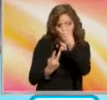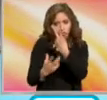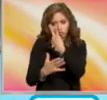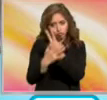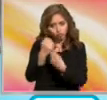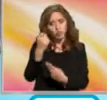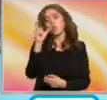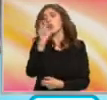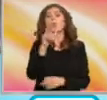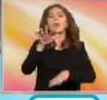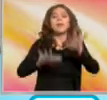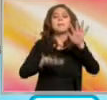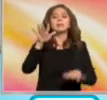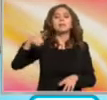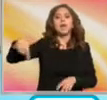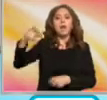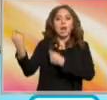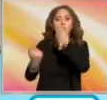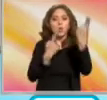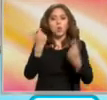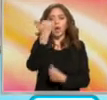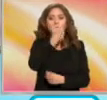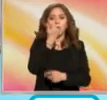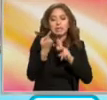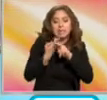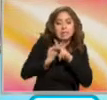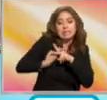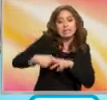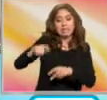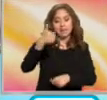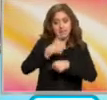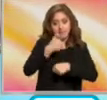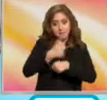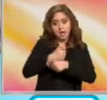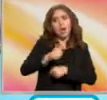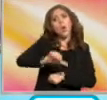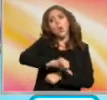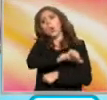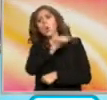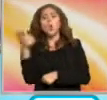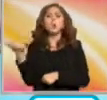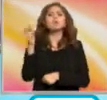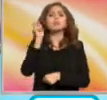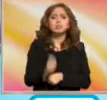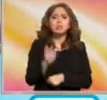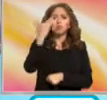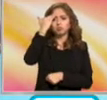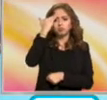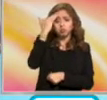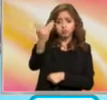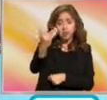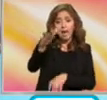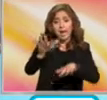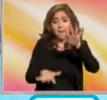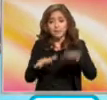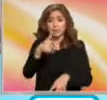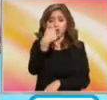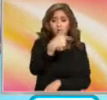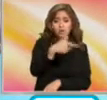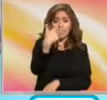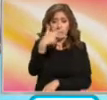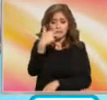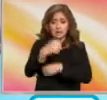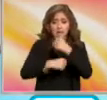la primaria, por ejemplo. Aunque sabemos que hay algunos que llegan un poco más tardíamente. En general las niñas tienen su menstruación entre los 12 y 13